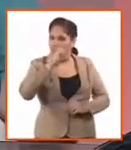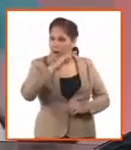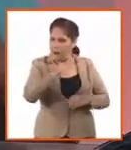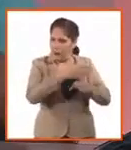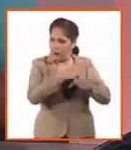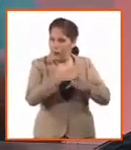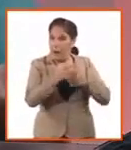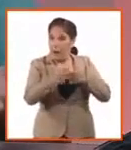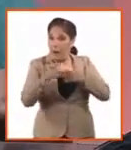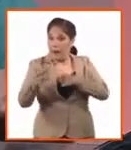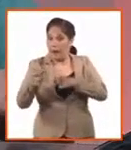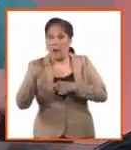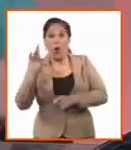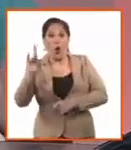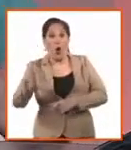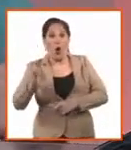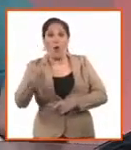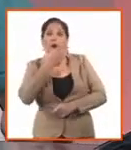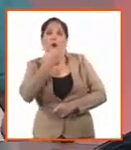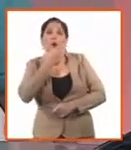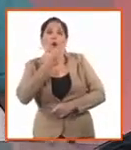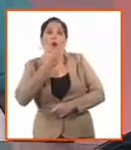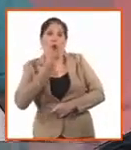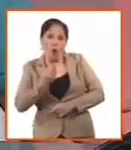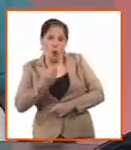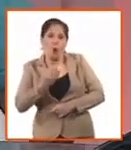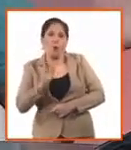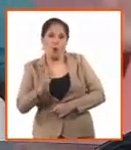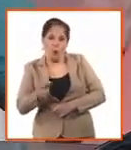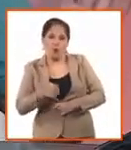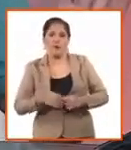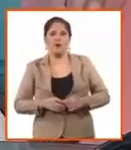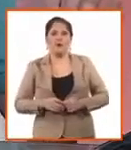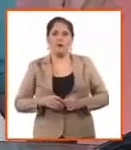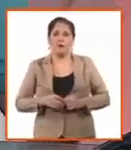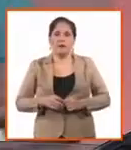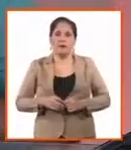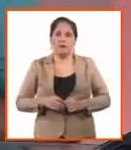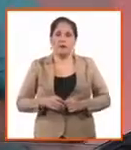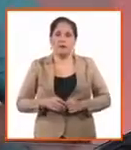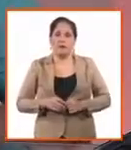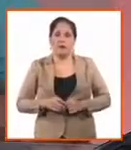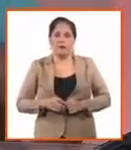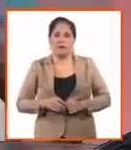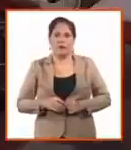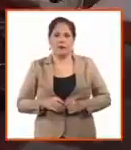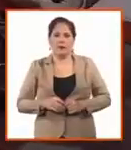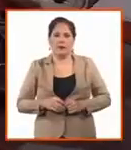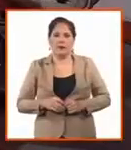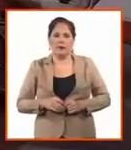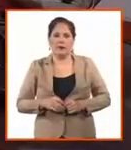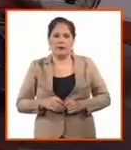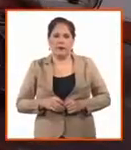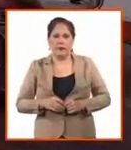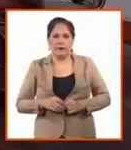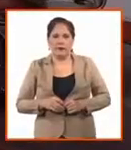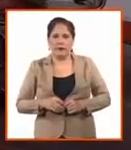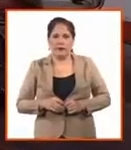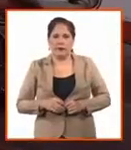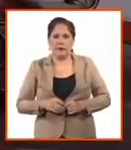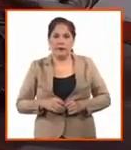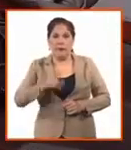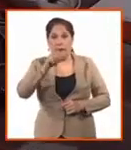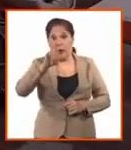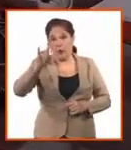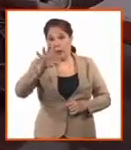cuando asesinaron al Che en Bolivia era más joven que yo. Uh-huh. O sea, en rigor, y estaba cerquita de Luis Emilio. Y en el